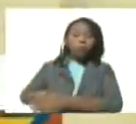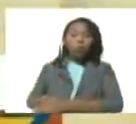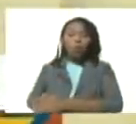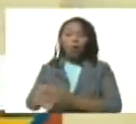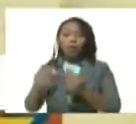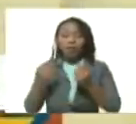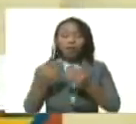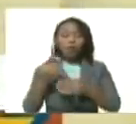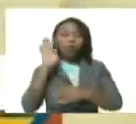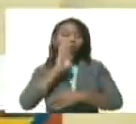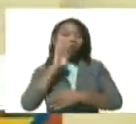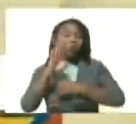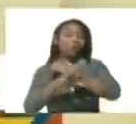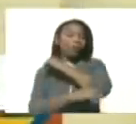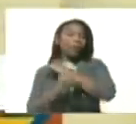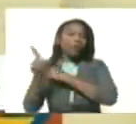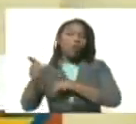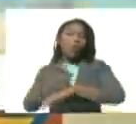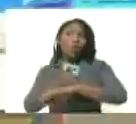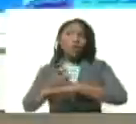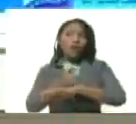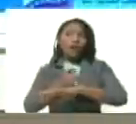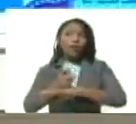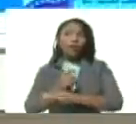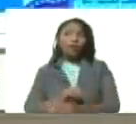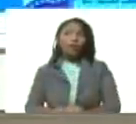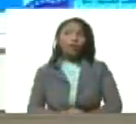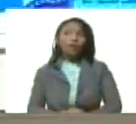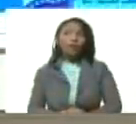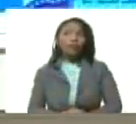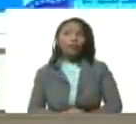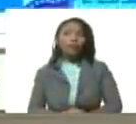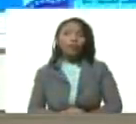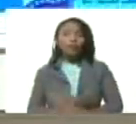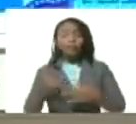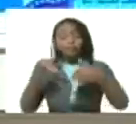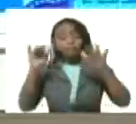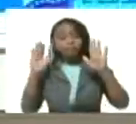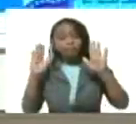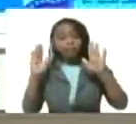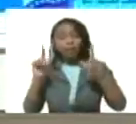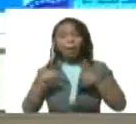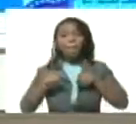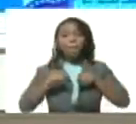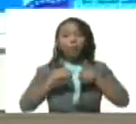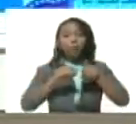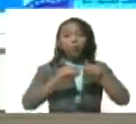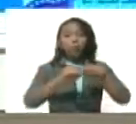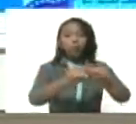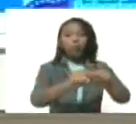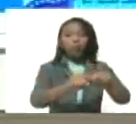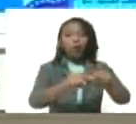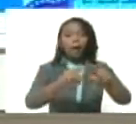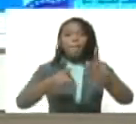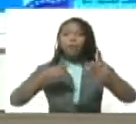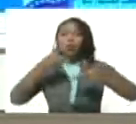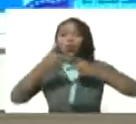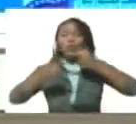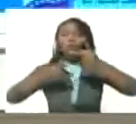la corrupción de su gobierno. Y mientras tanto, paralelamente, una